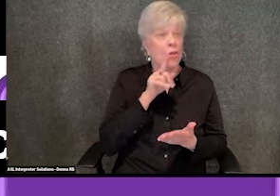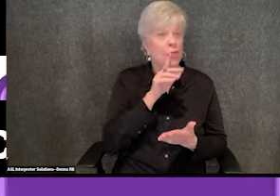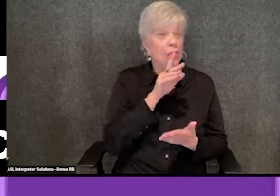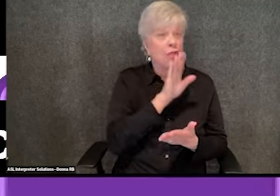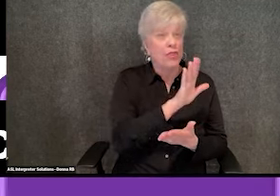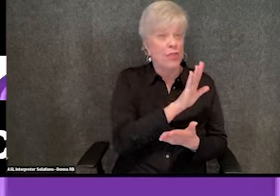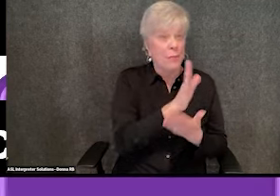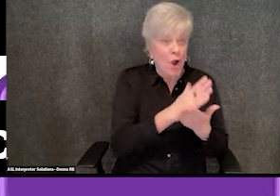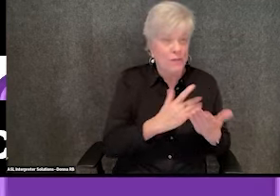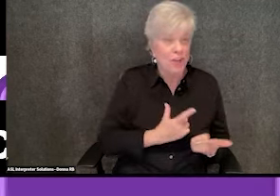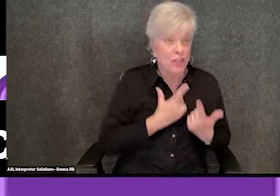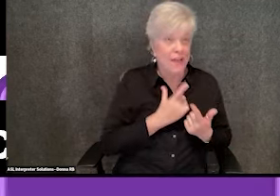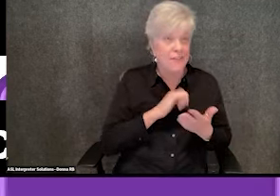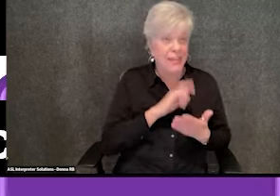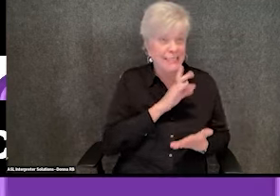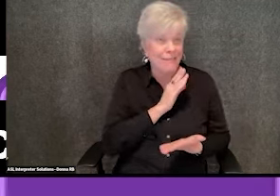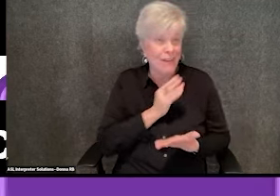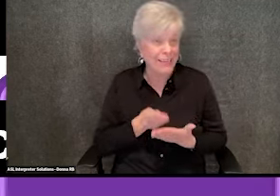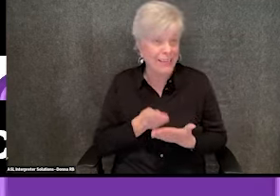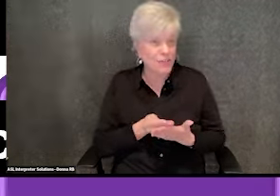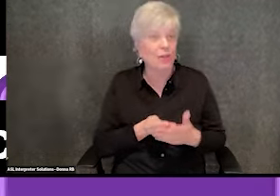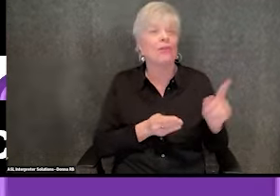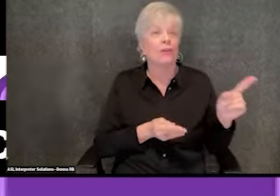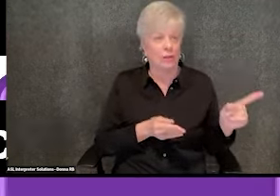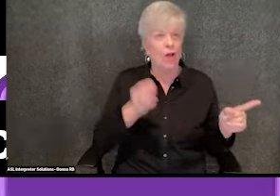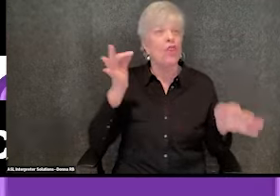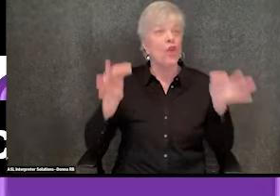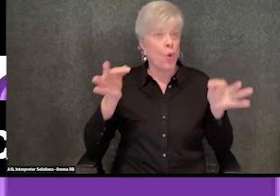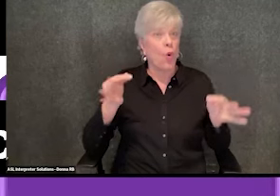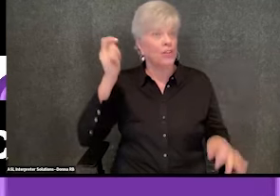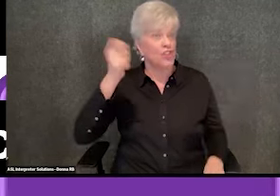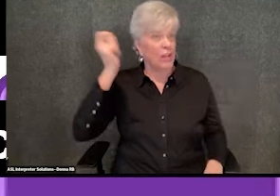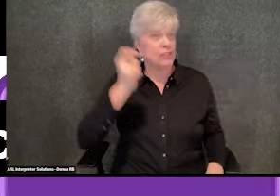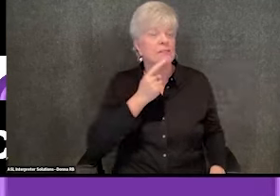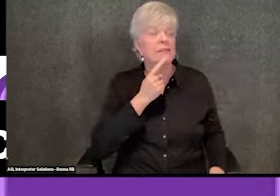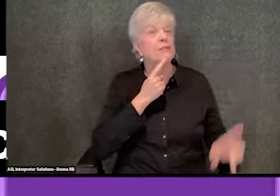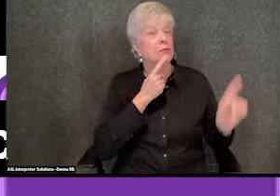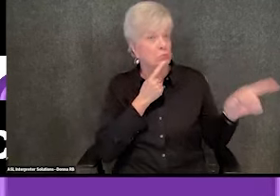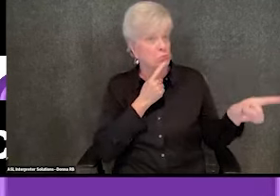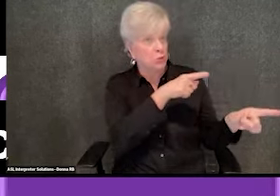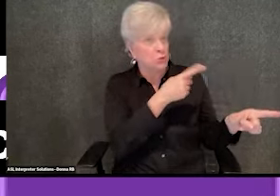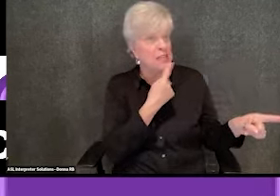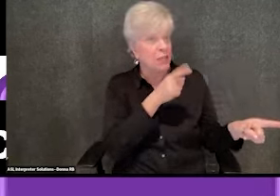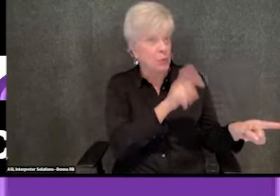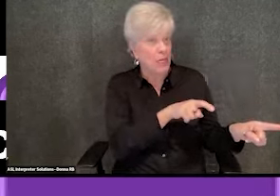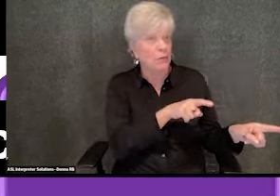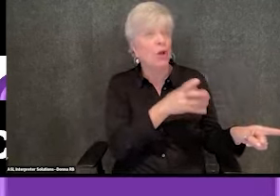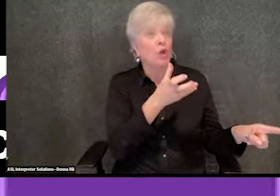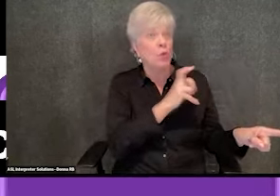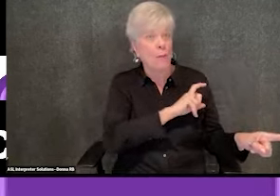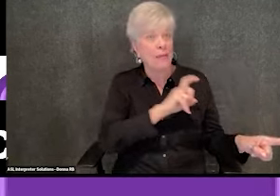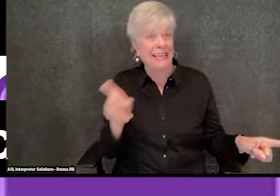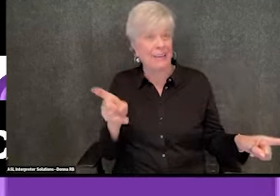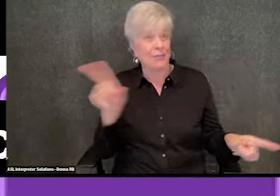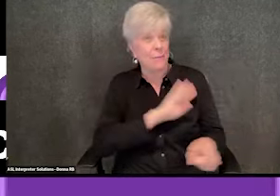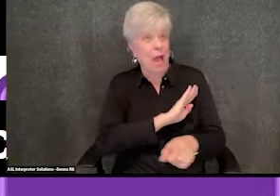parte de su vida que es económico, parte de la corte ha dicho, o sea, usted ha dicho de manera